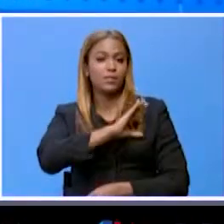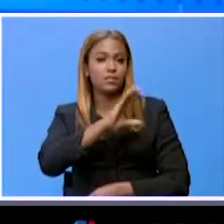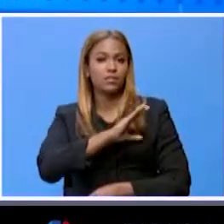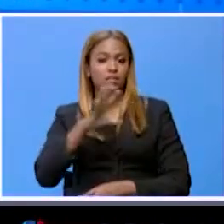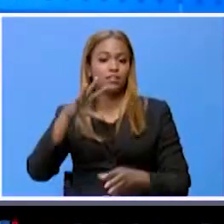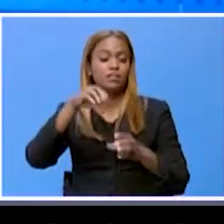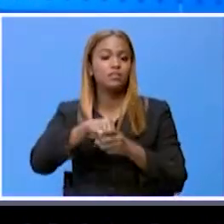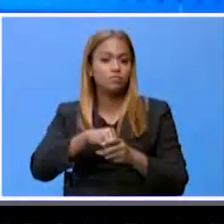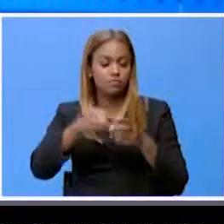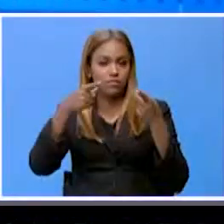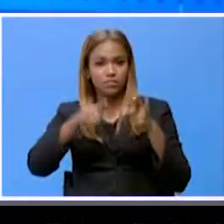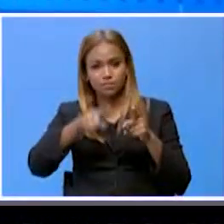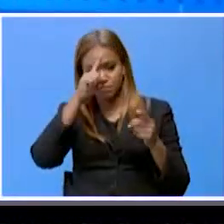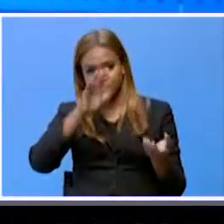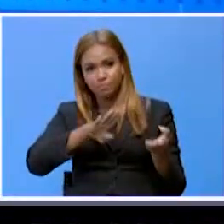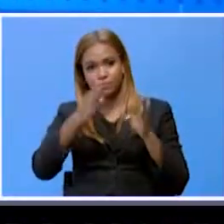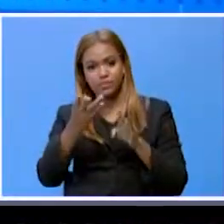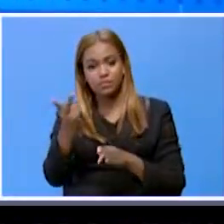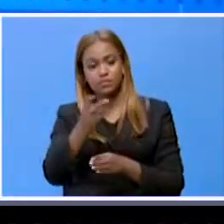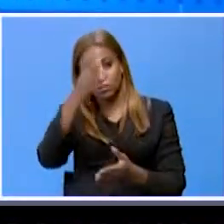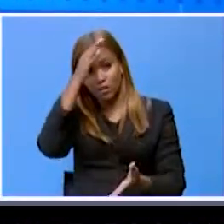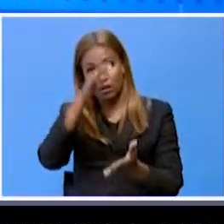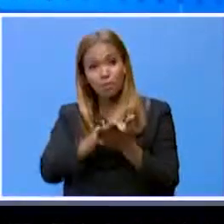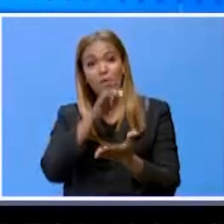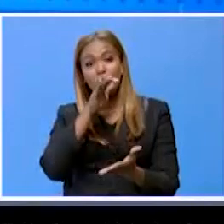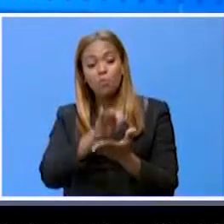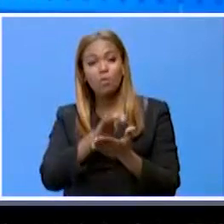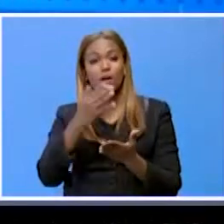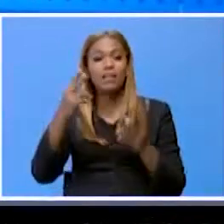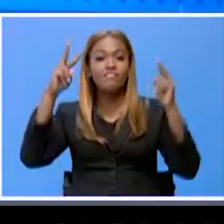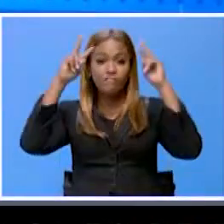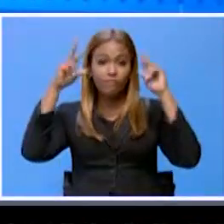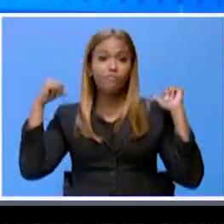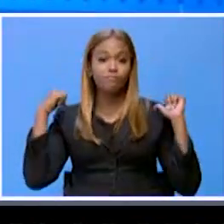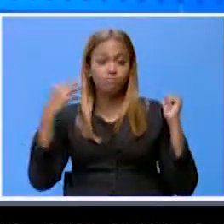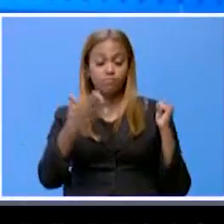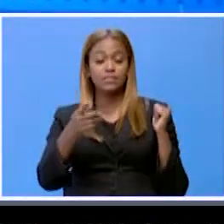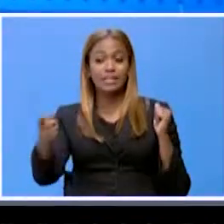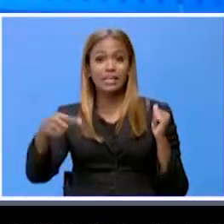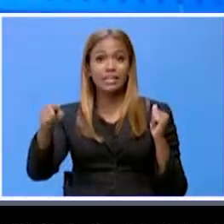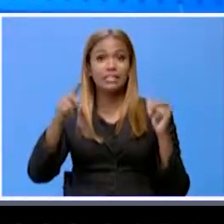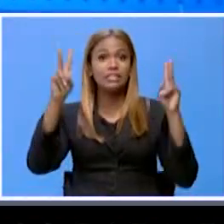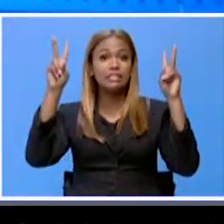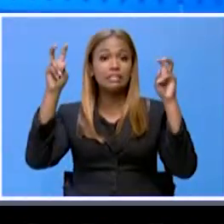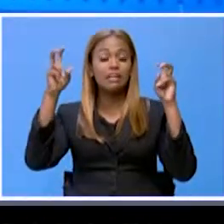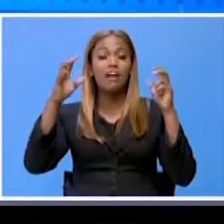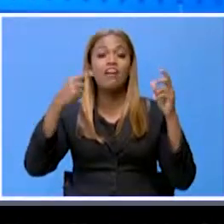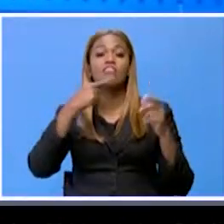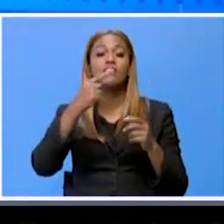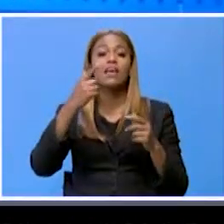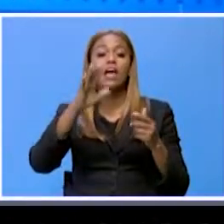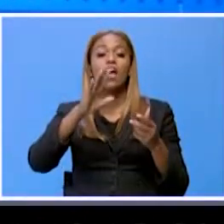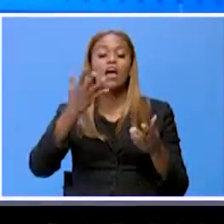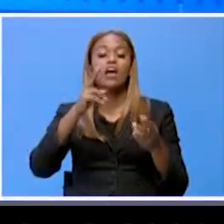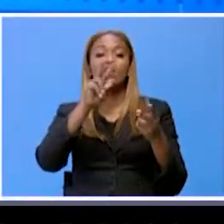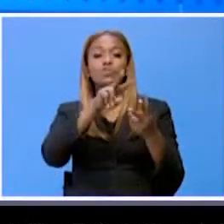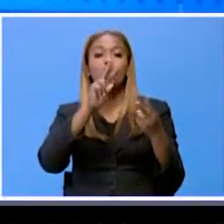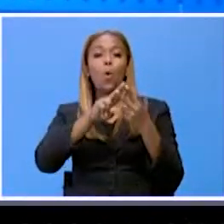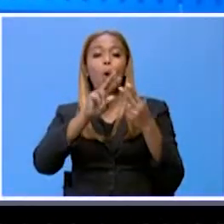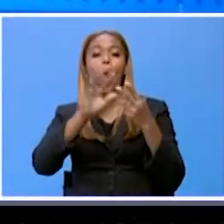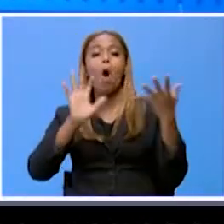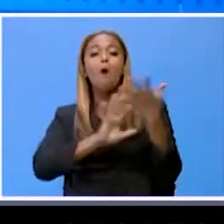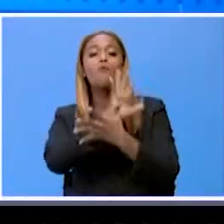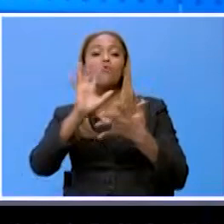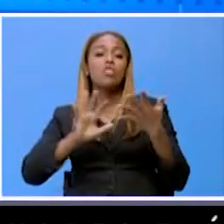institución involucrados en la muerte de esta pareja de esposos en Villa Altagracia, quienes supuestamente confundieron con delincuentes.